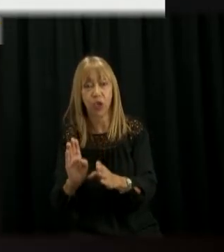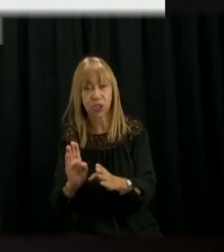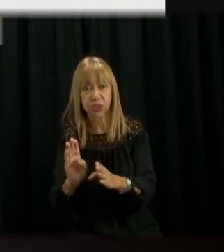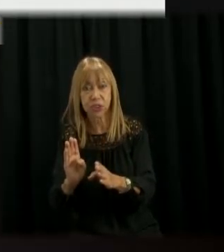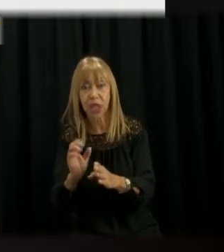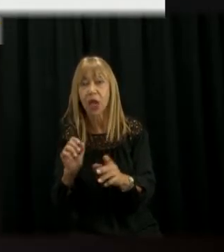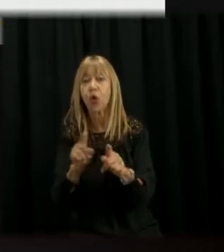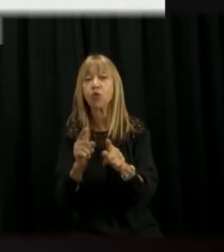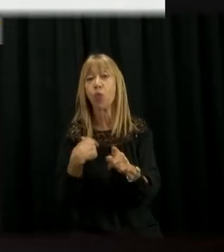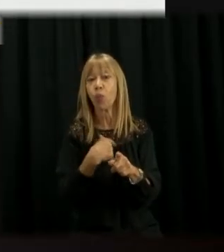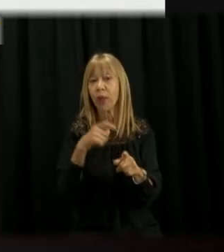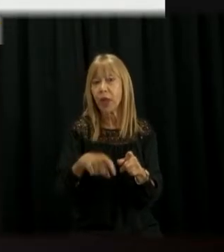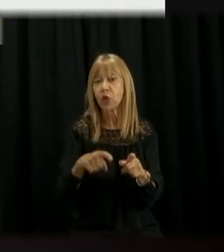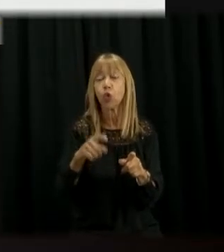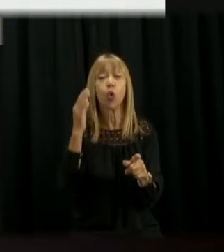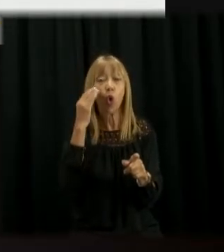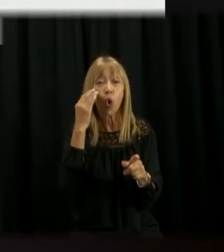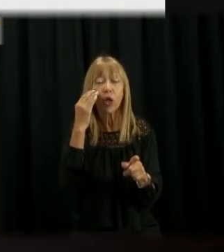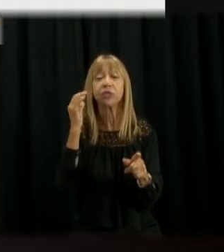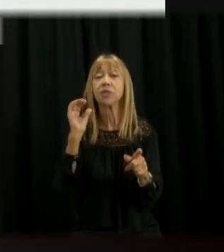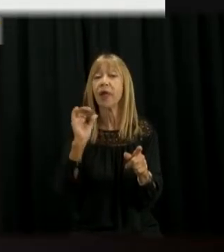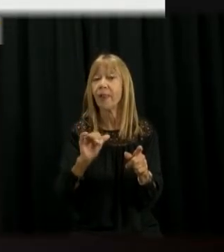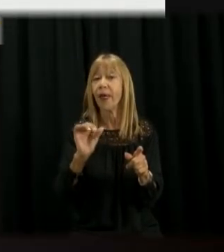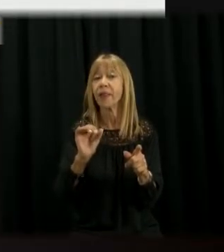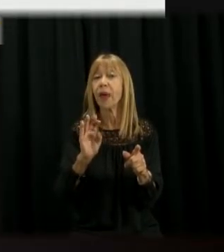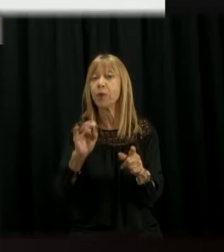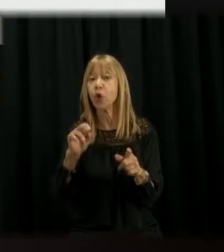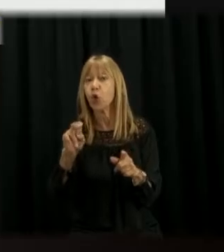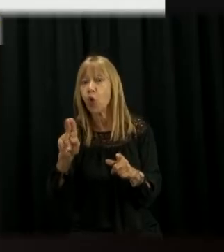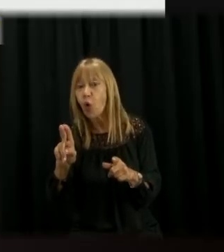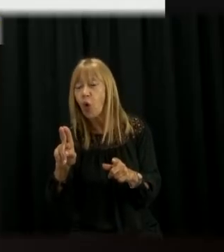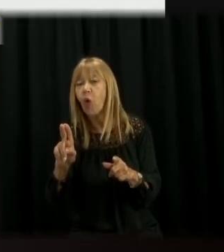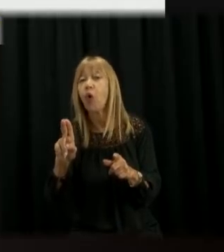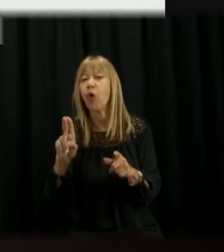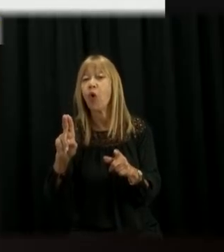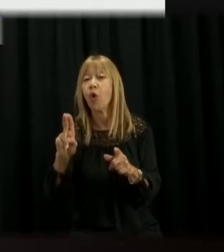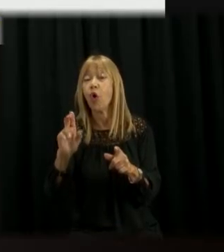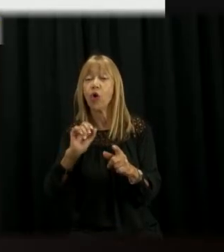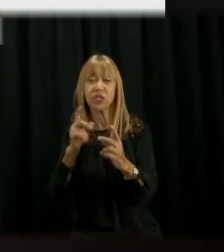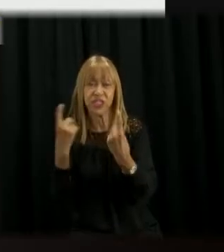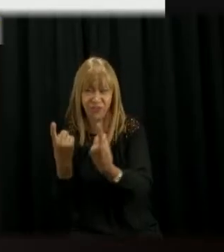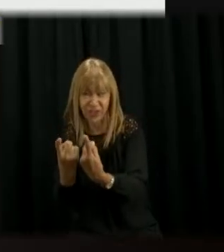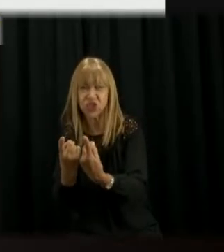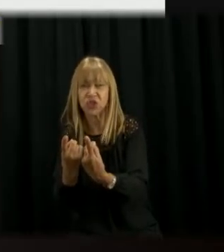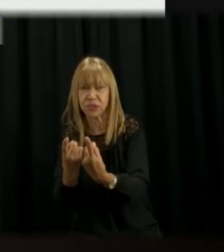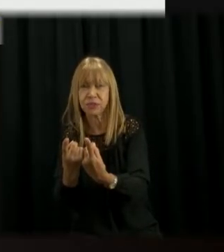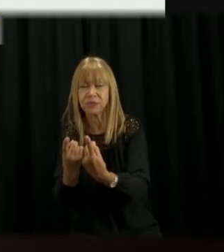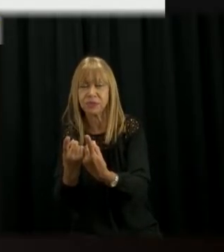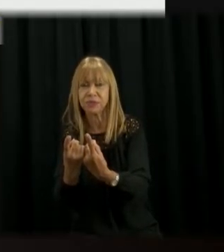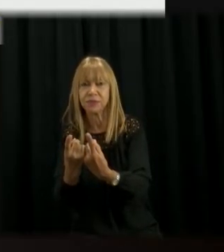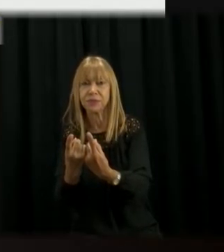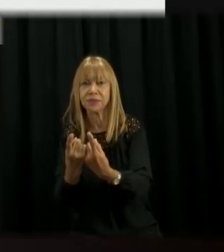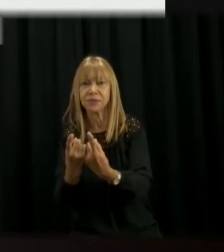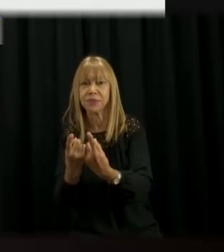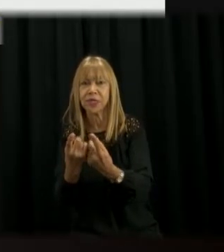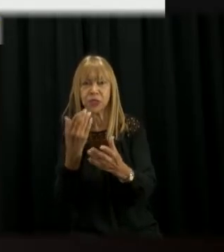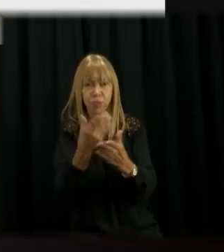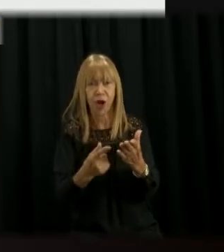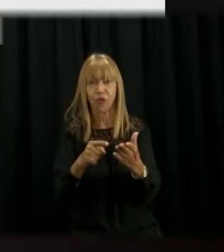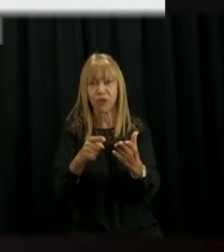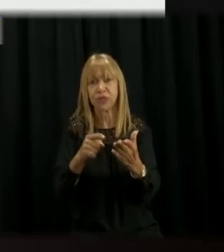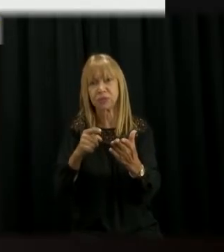tienen 6 empleados y están dispuestos a reconocer que el negociado o la división